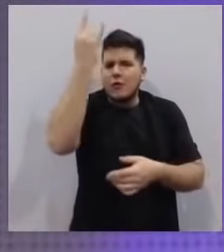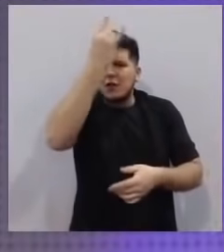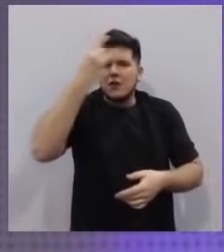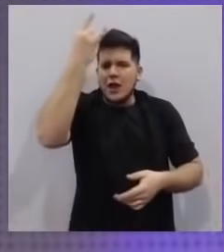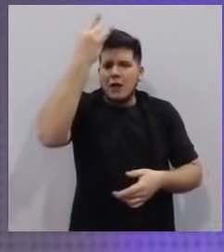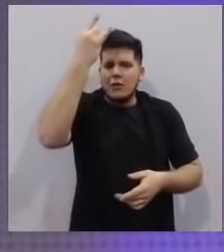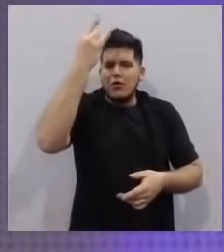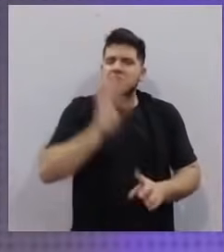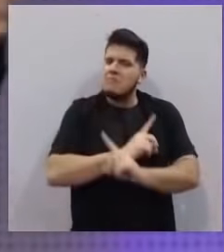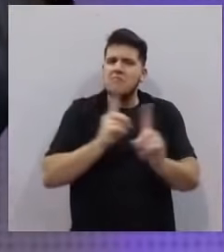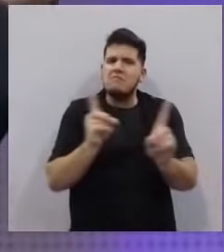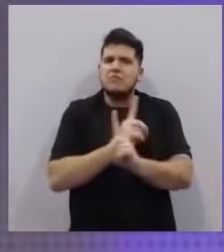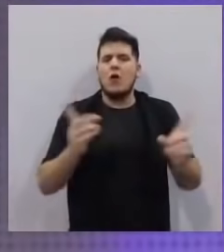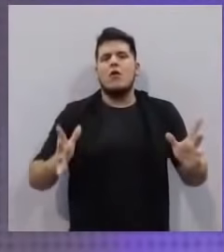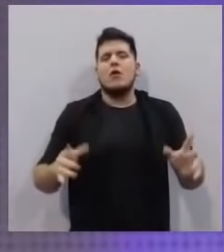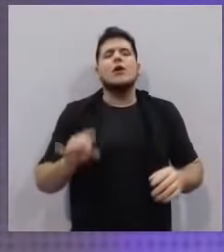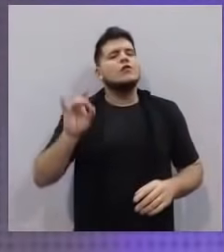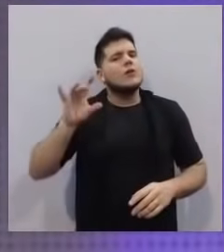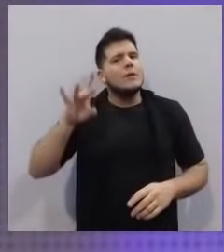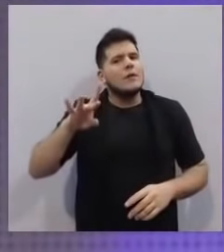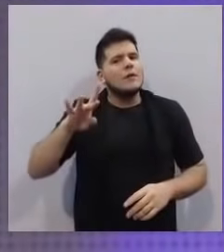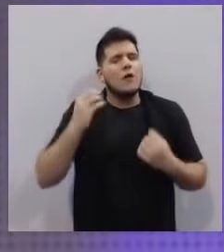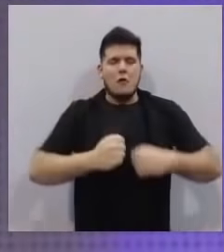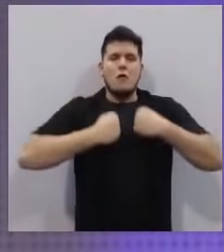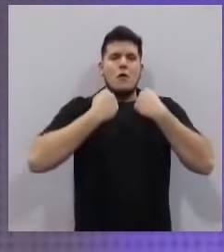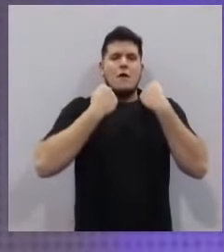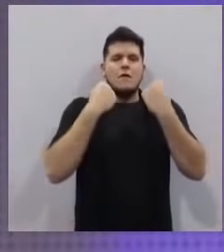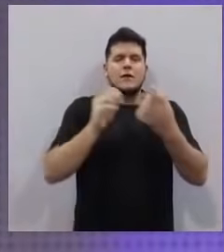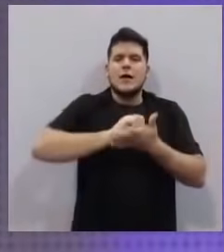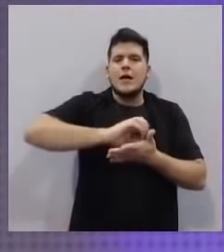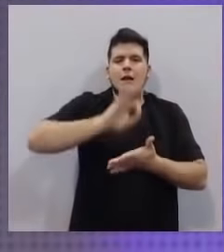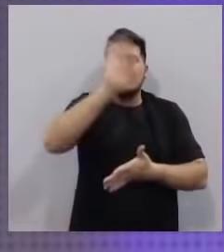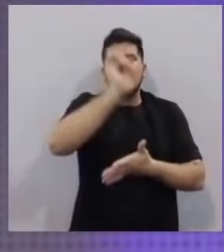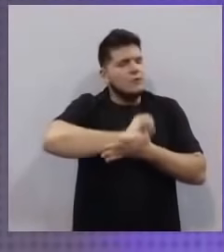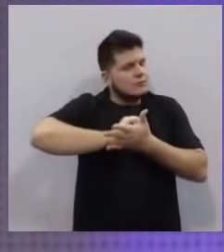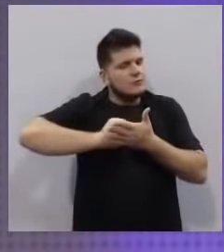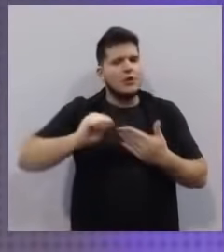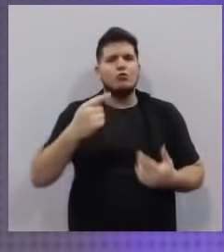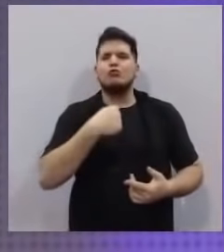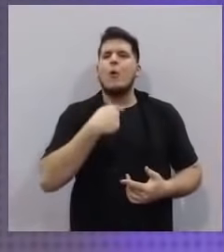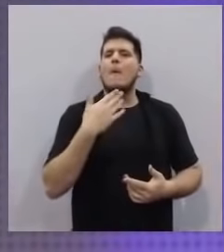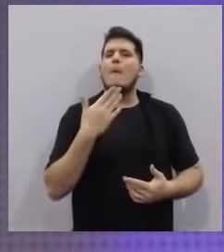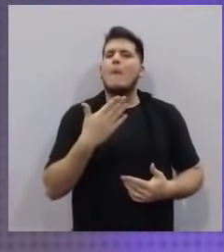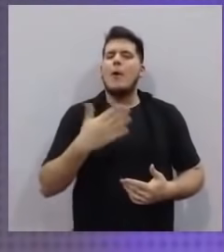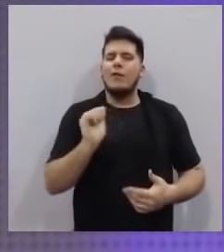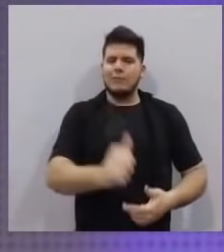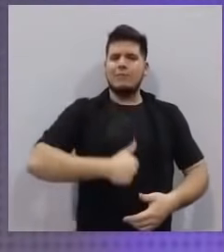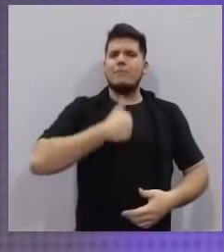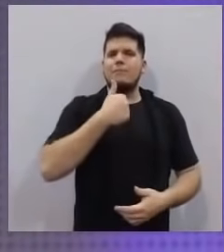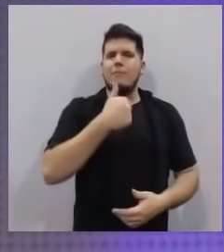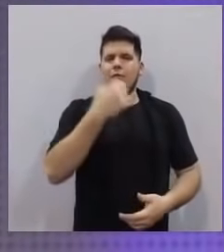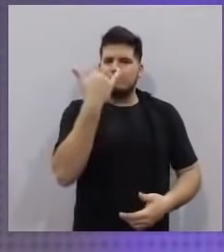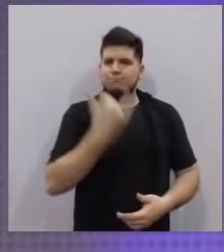dificultades sepa que el padre le ama y tiene mucho para darle así que sea sabio